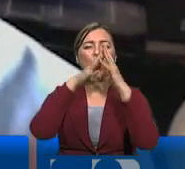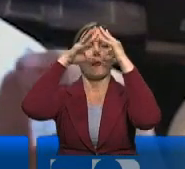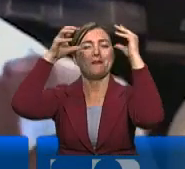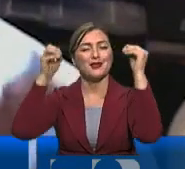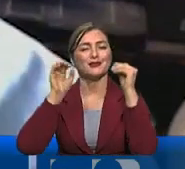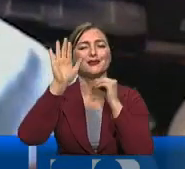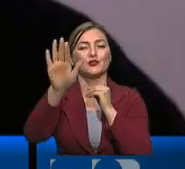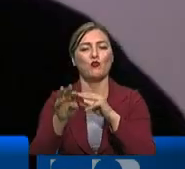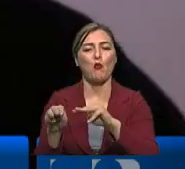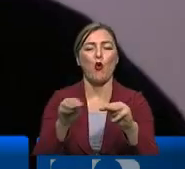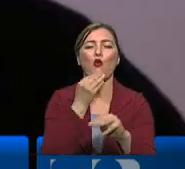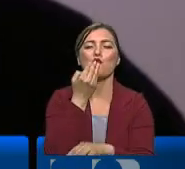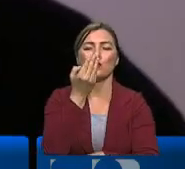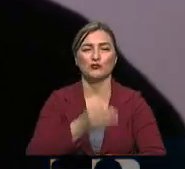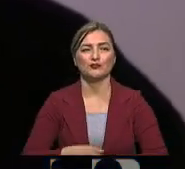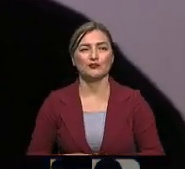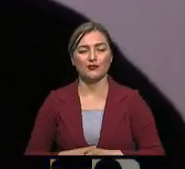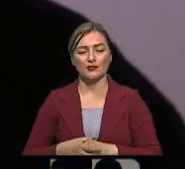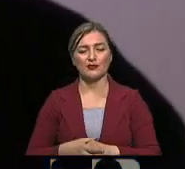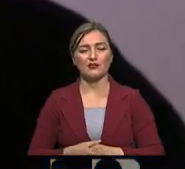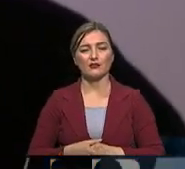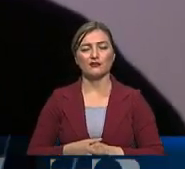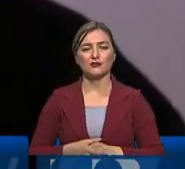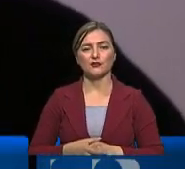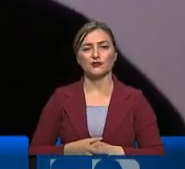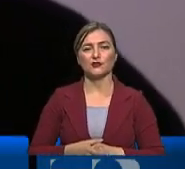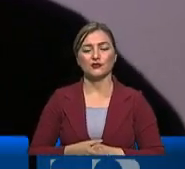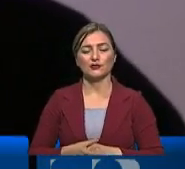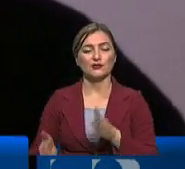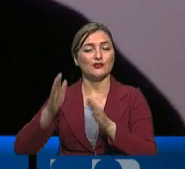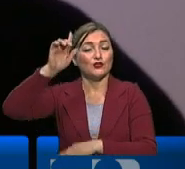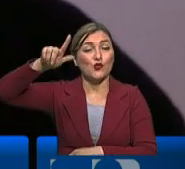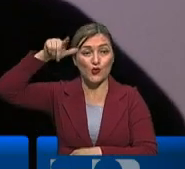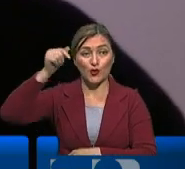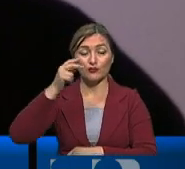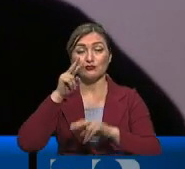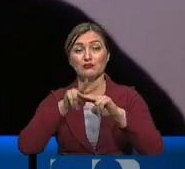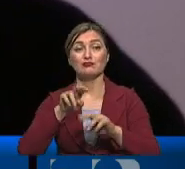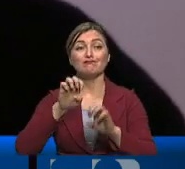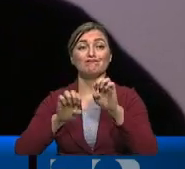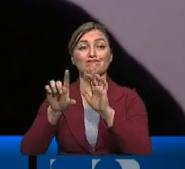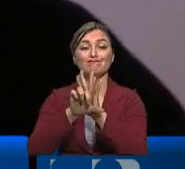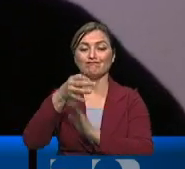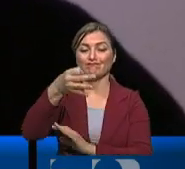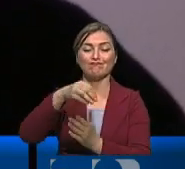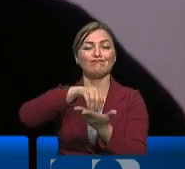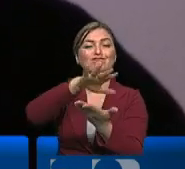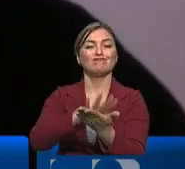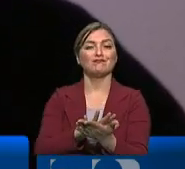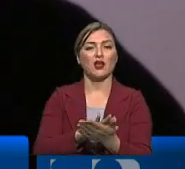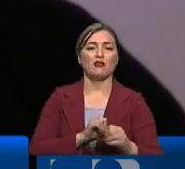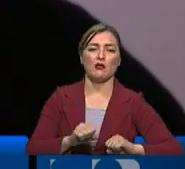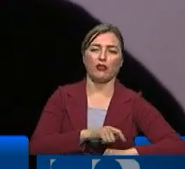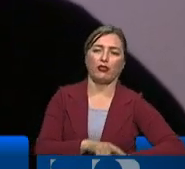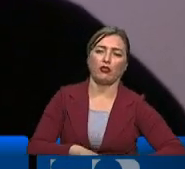más sus movimientos. Governments, of course, are... Los gobiernos deben verificar que las reglas sean efectivas y que la burocracia